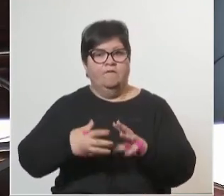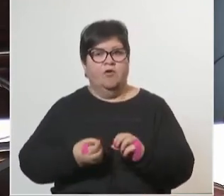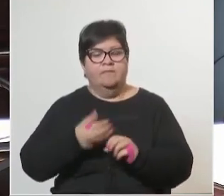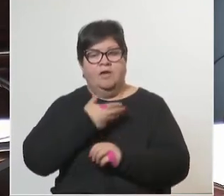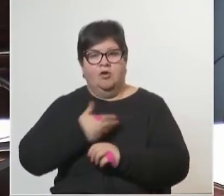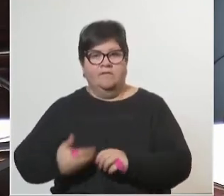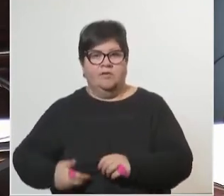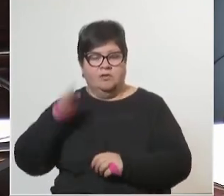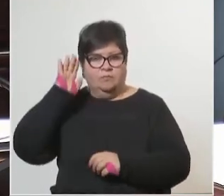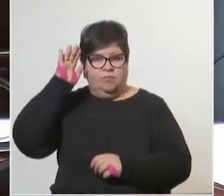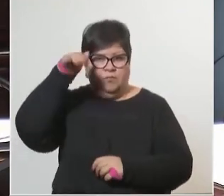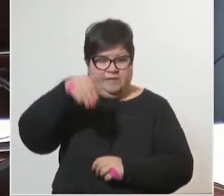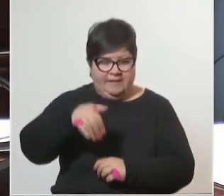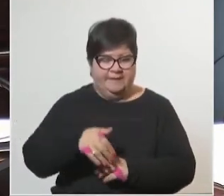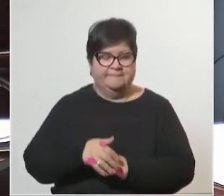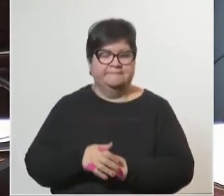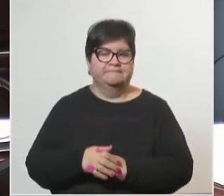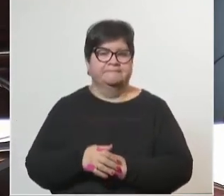gobierno,